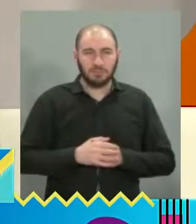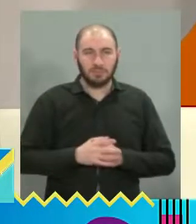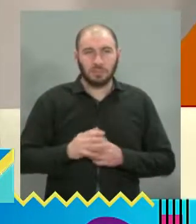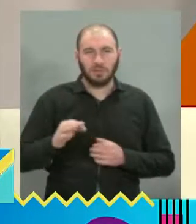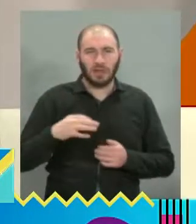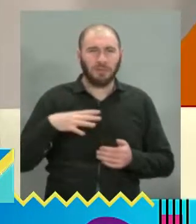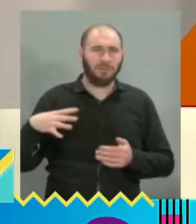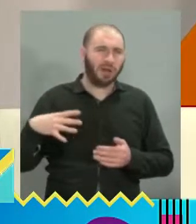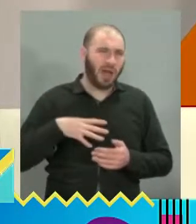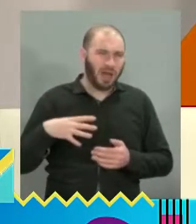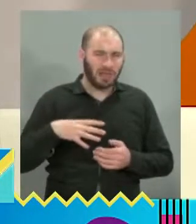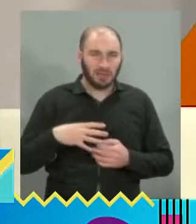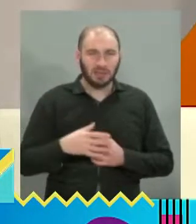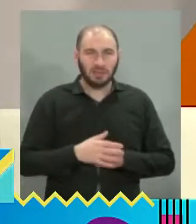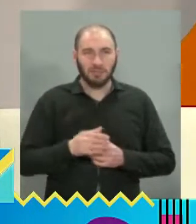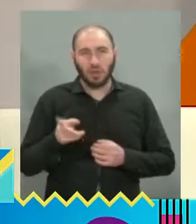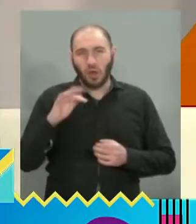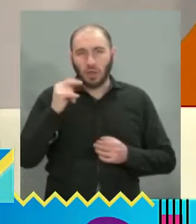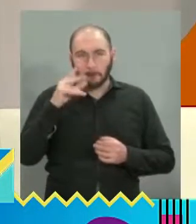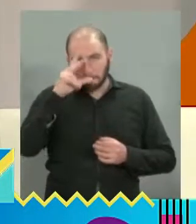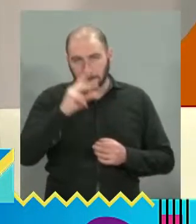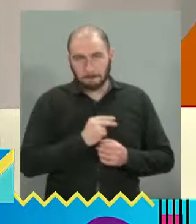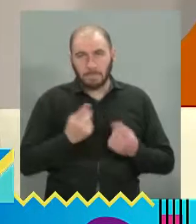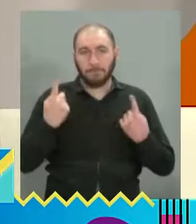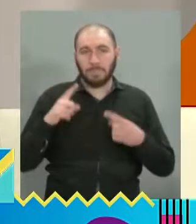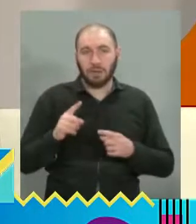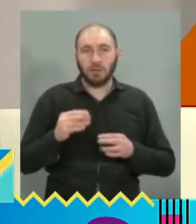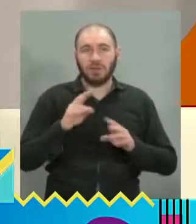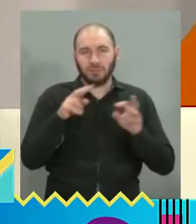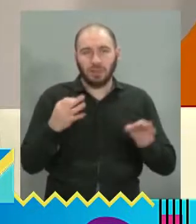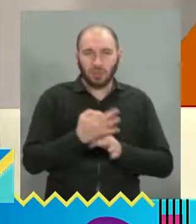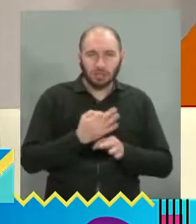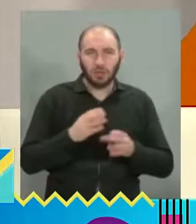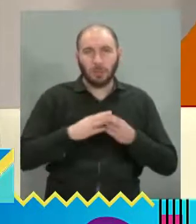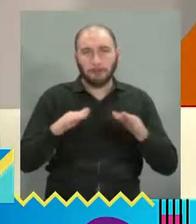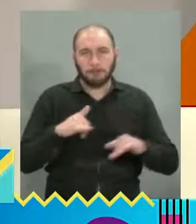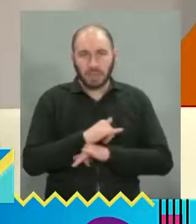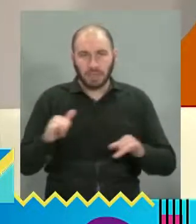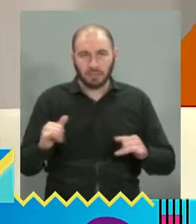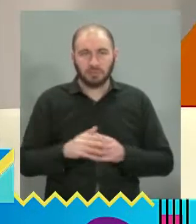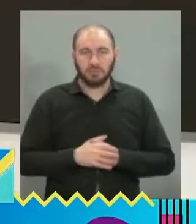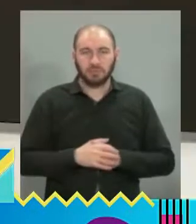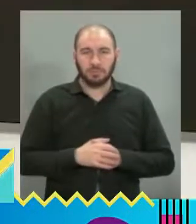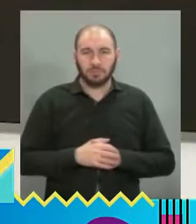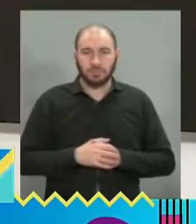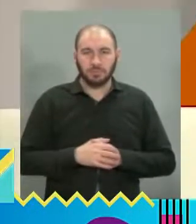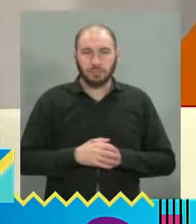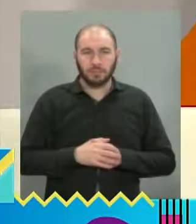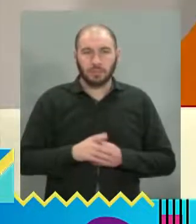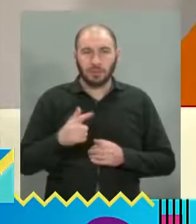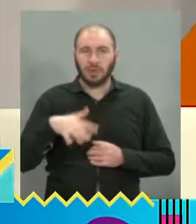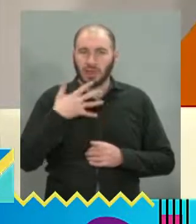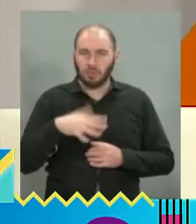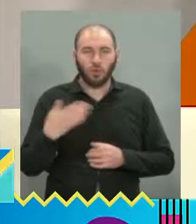años luz, o sea, ha cambiado. Uno no lo ve el día a día. Pero lo que es educación, medios de comunicación, entendemos